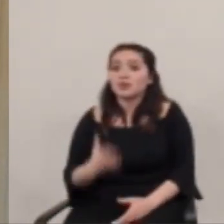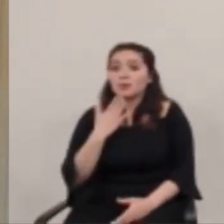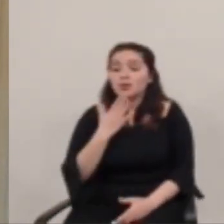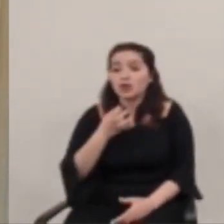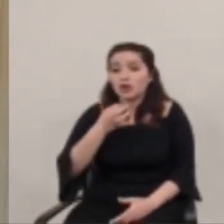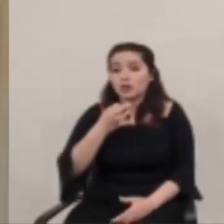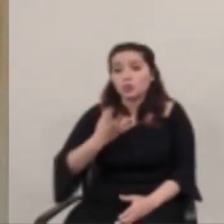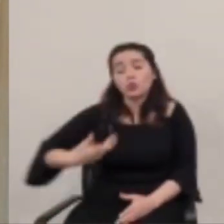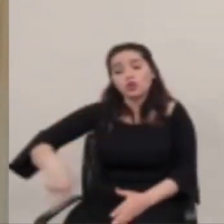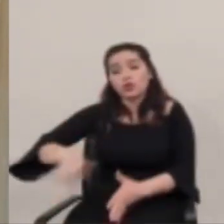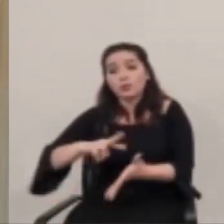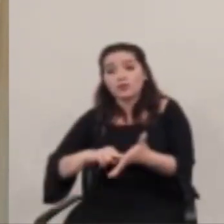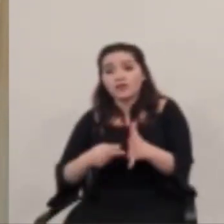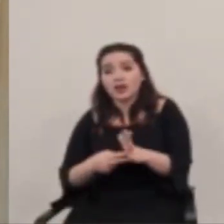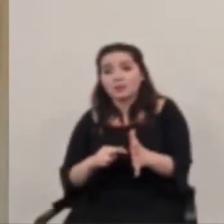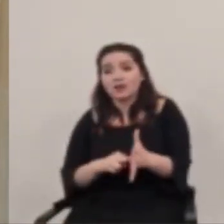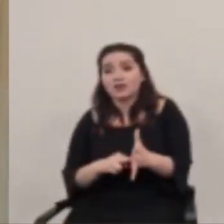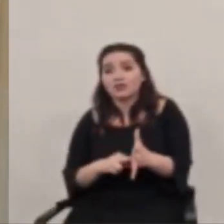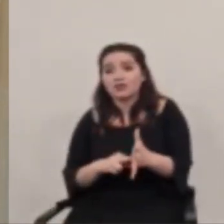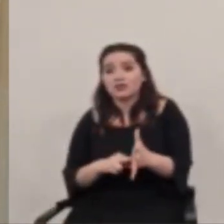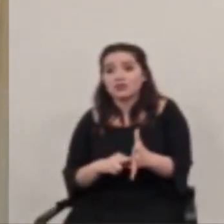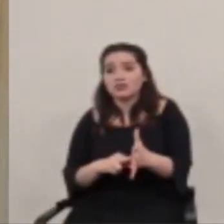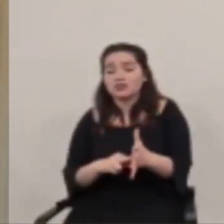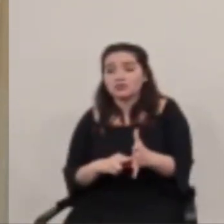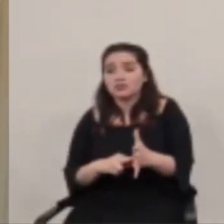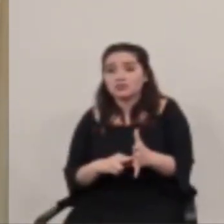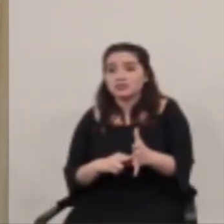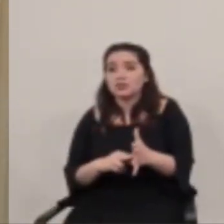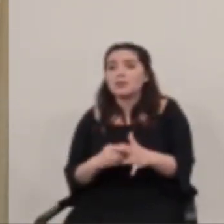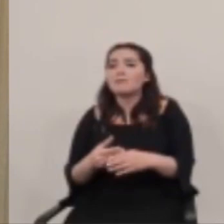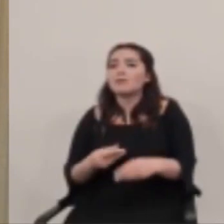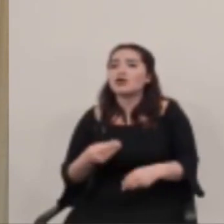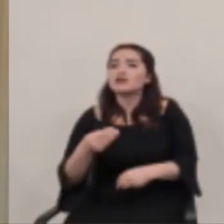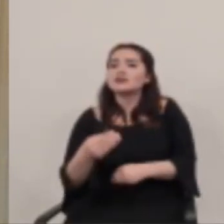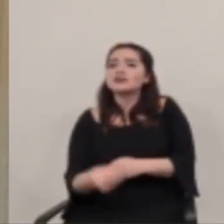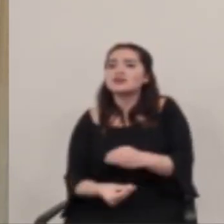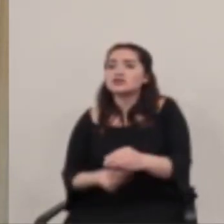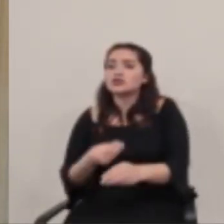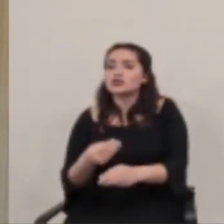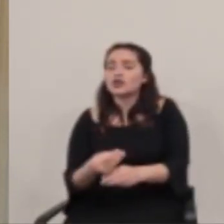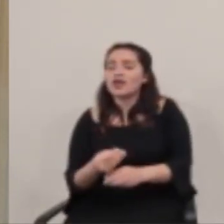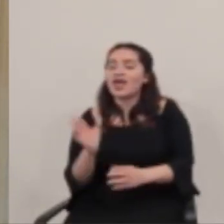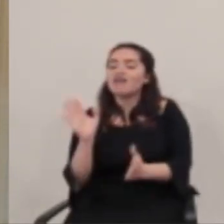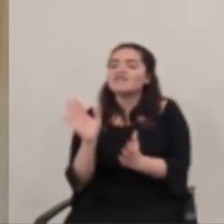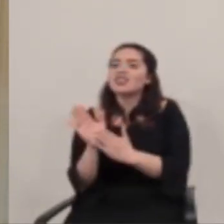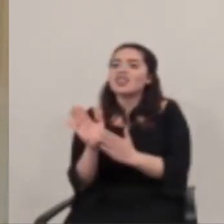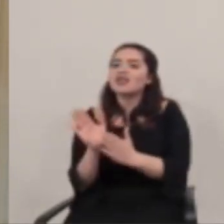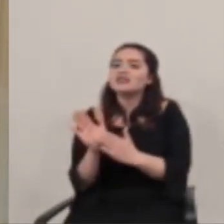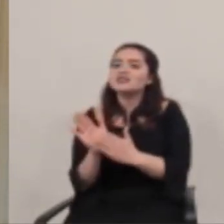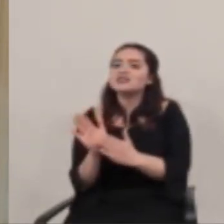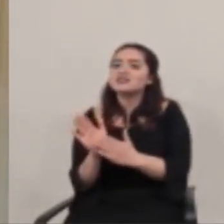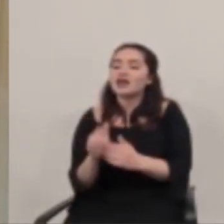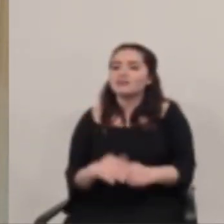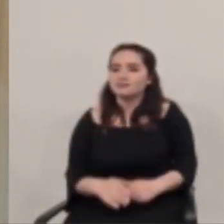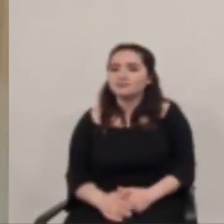los días, hay aparentemente un retroceso o por lo menos una puesta en evidencia de que algo